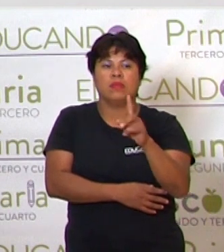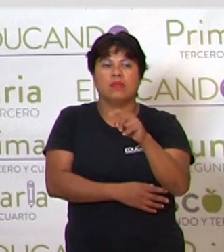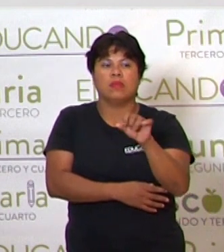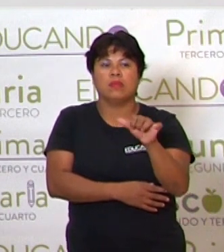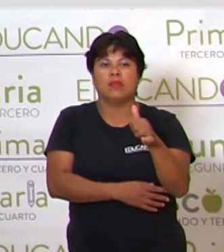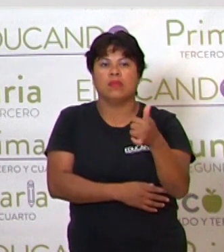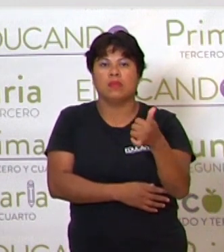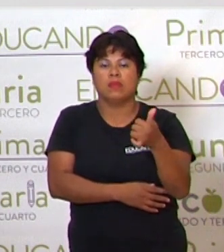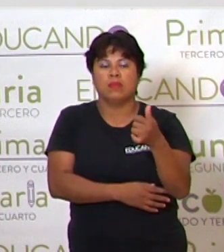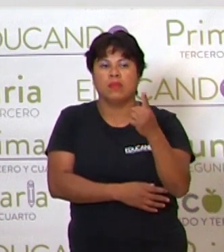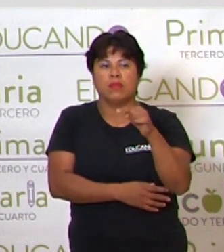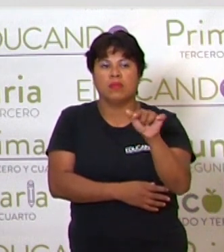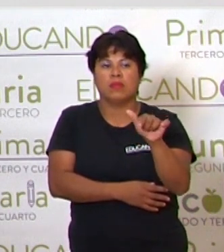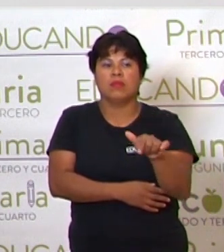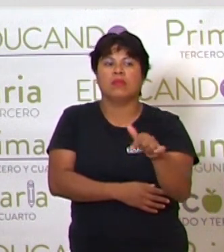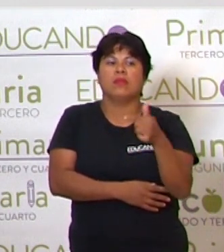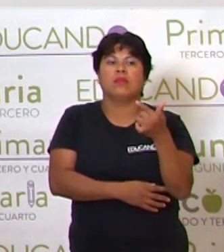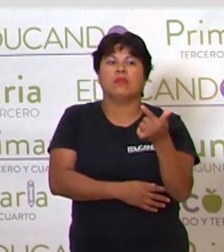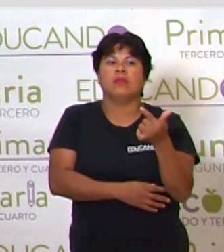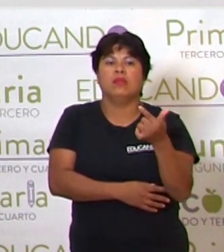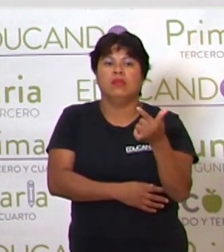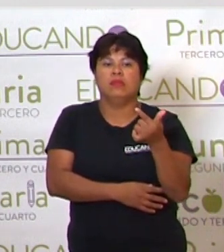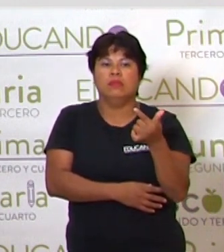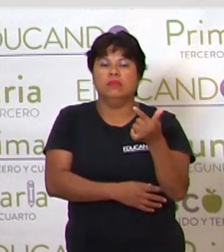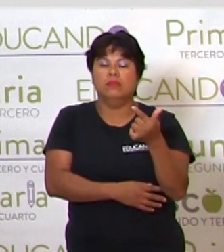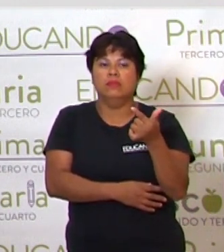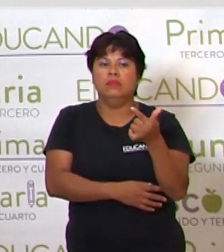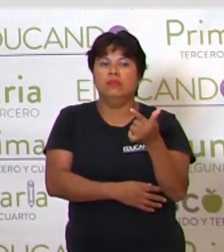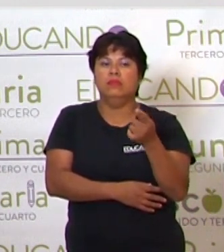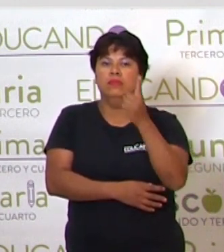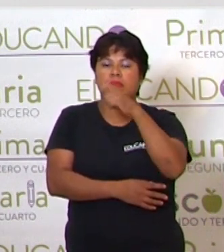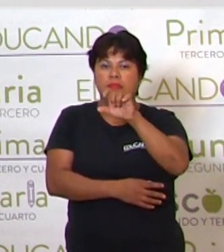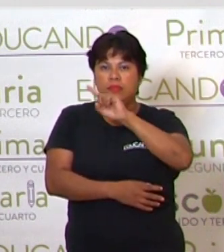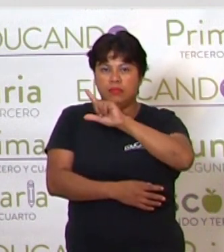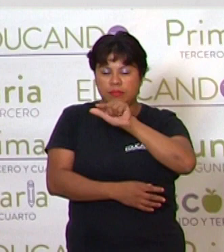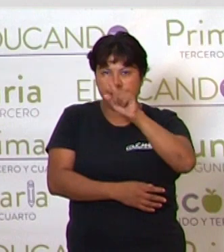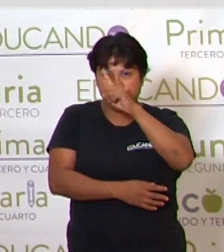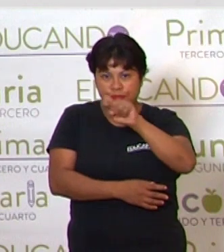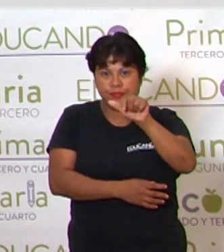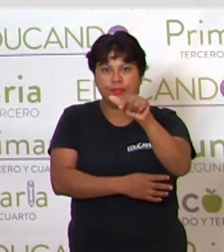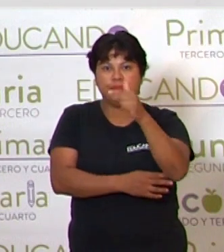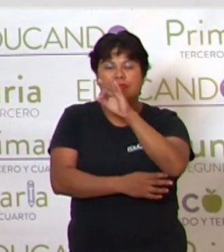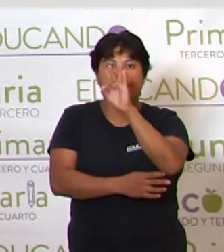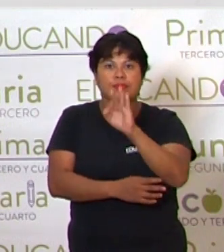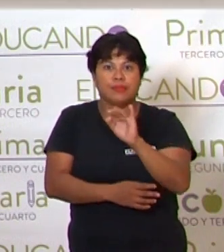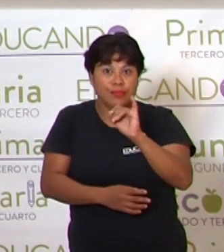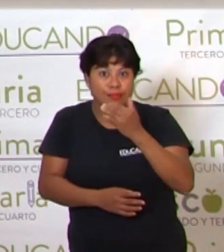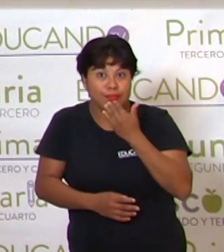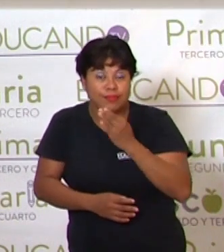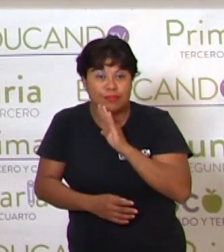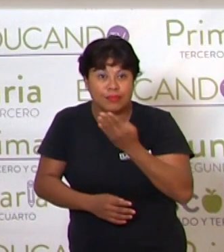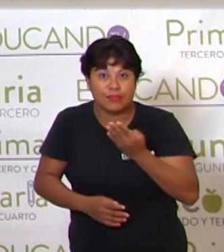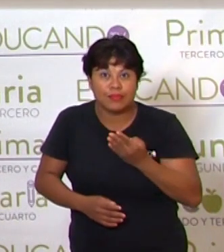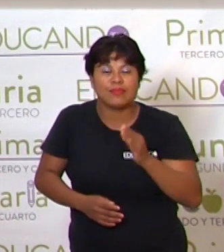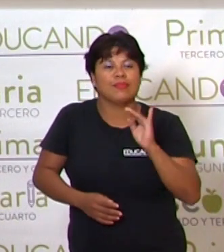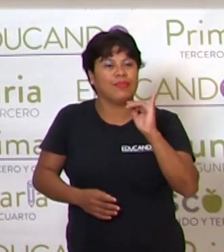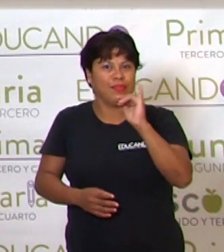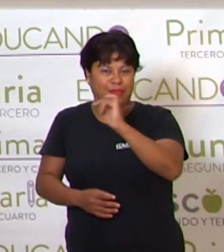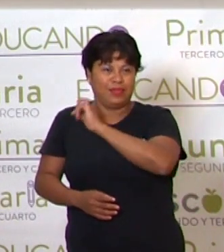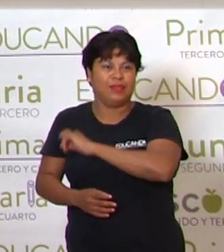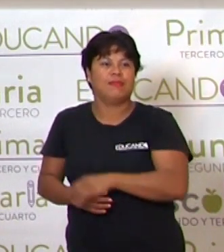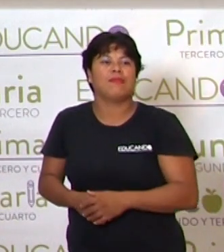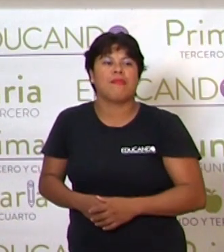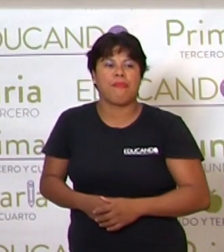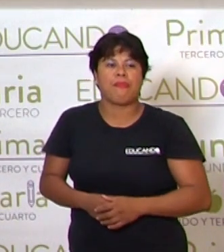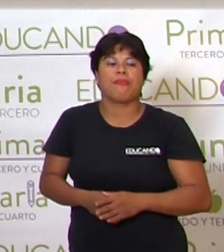110, 111 y 112 grados. ¿Nos dio o no nos dio lo que decíamos en un principio? ¿Verdad